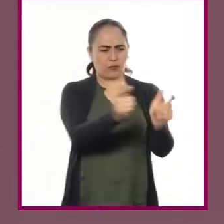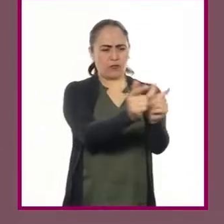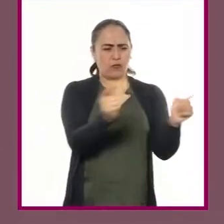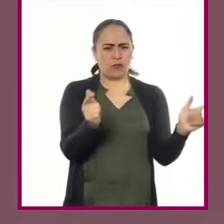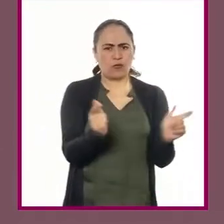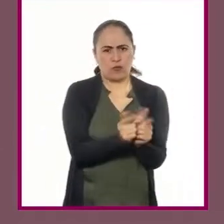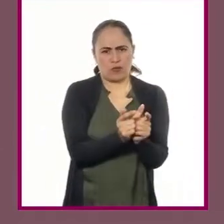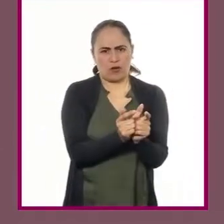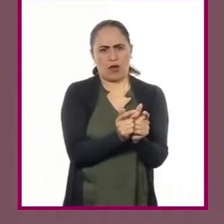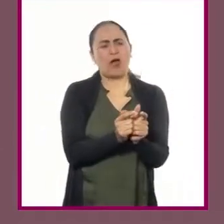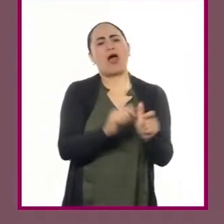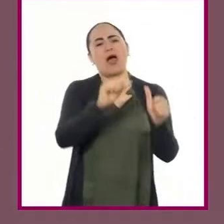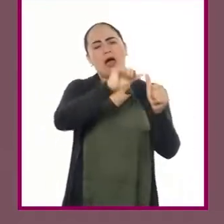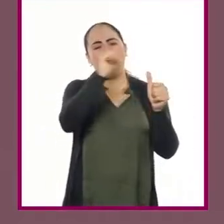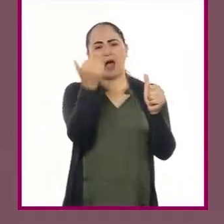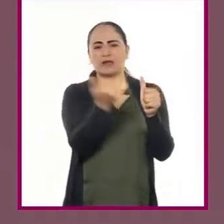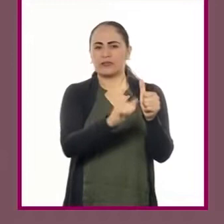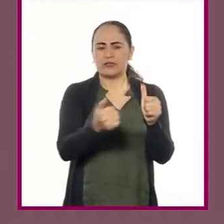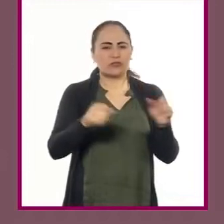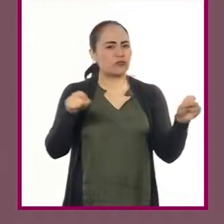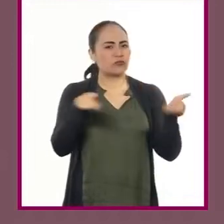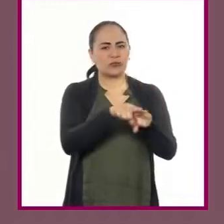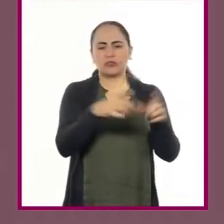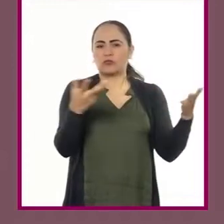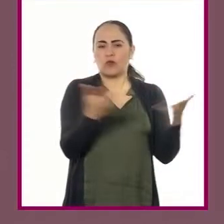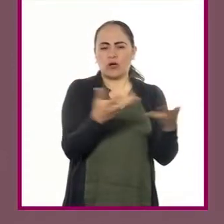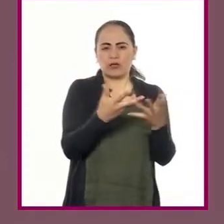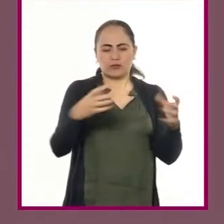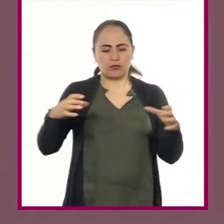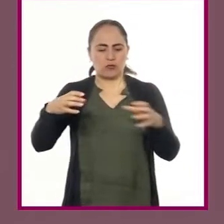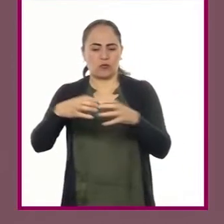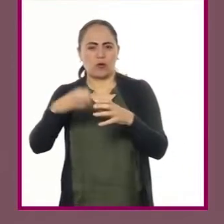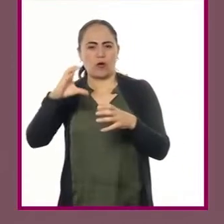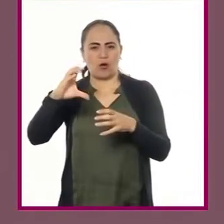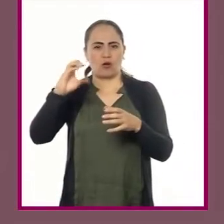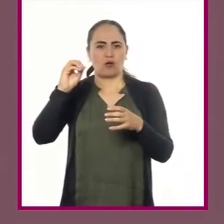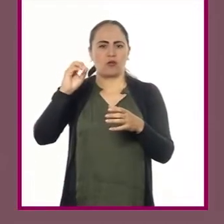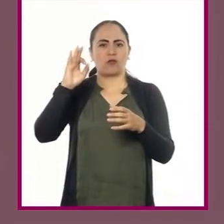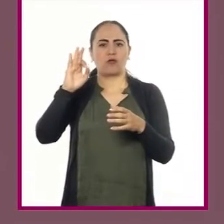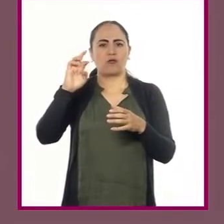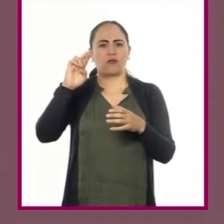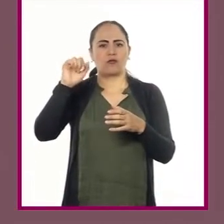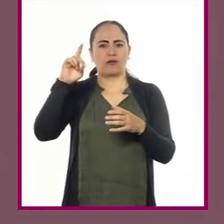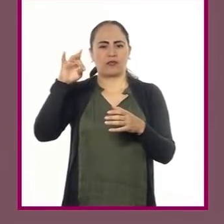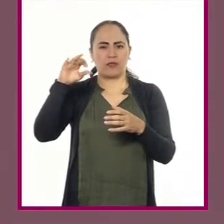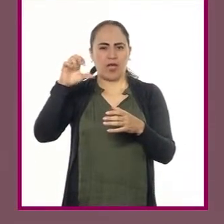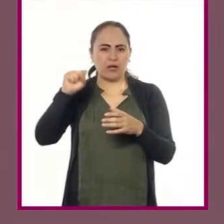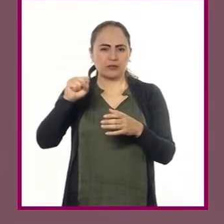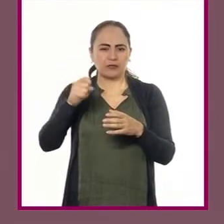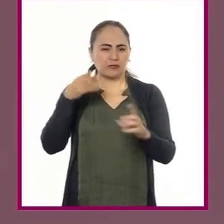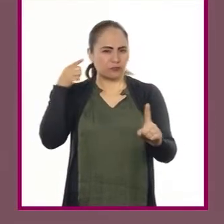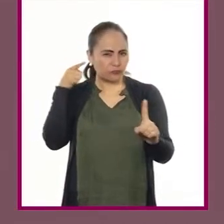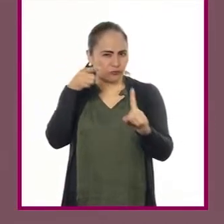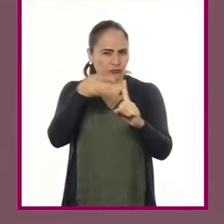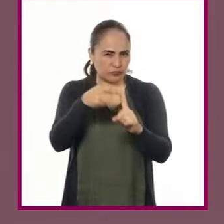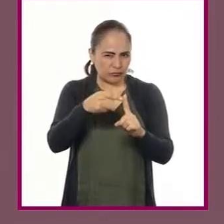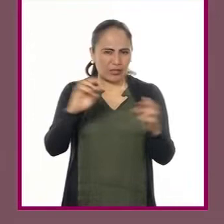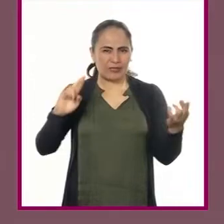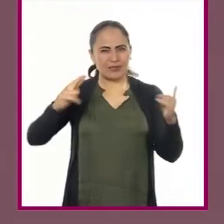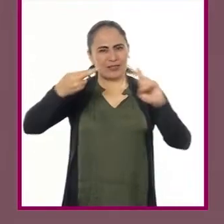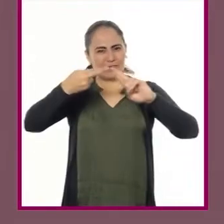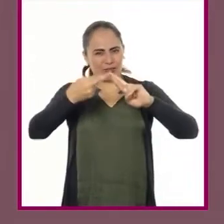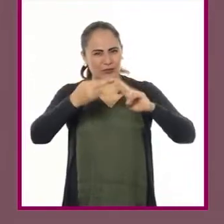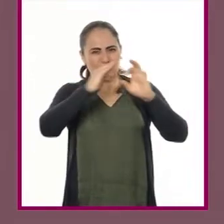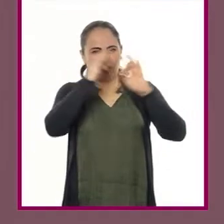artesanos de una misma profesión y las cofradías congregaban personas en torno a una figura religiosa.